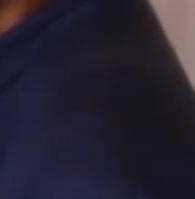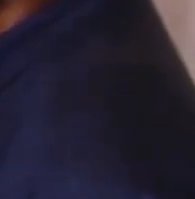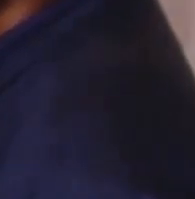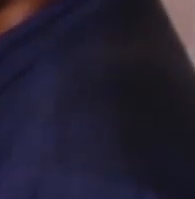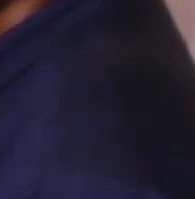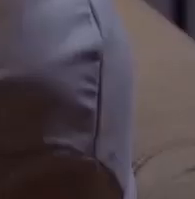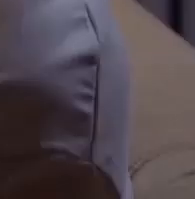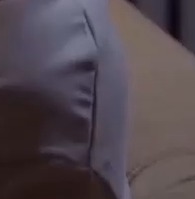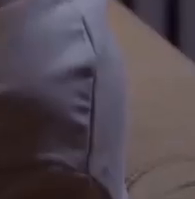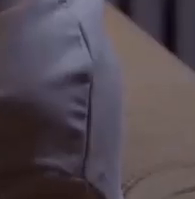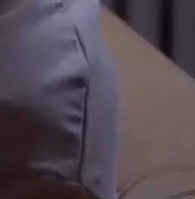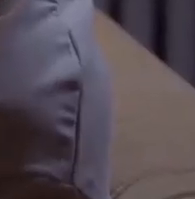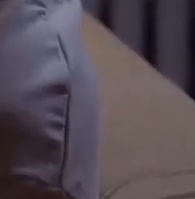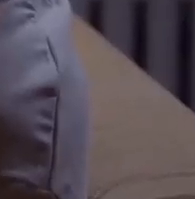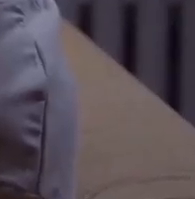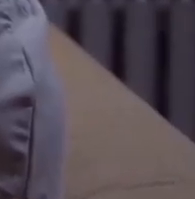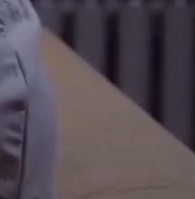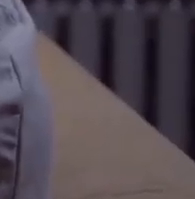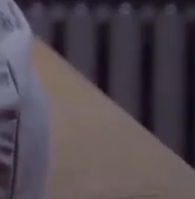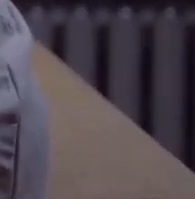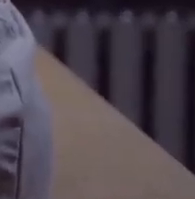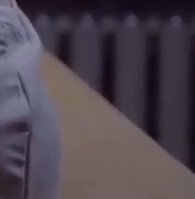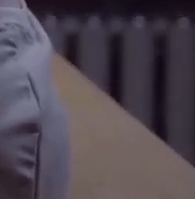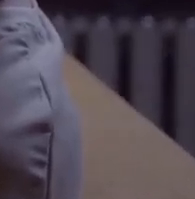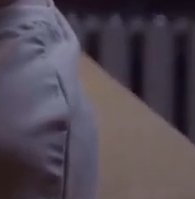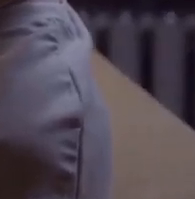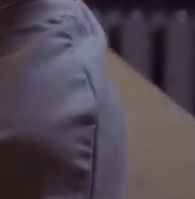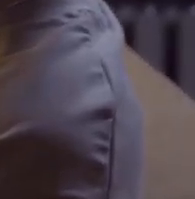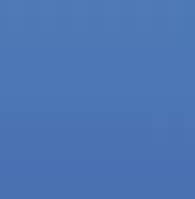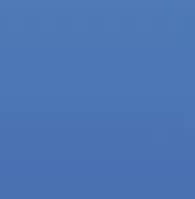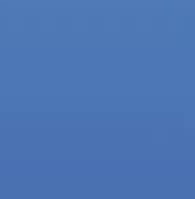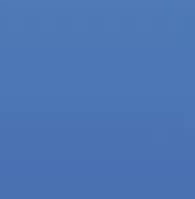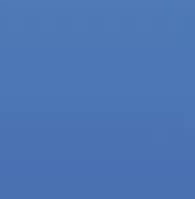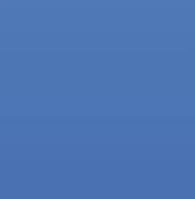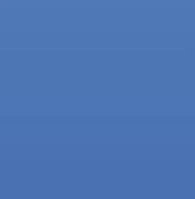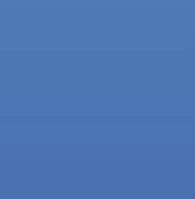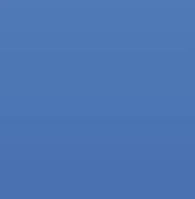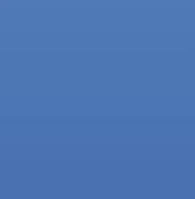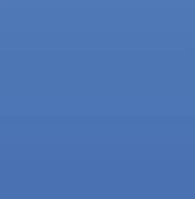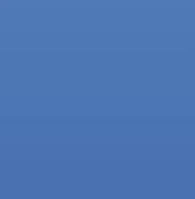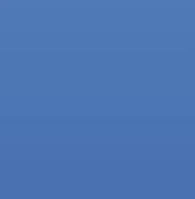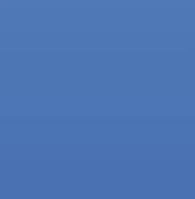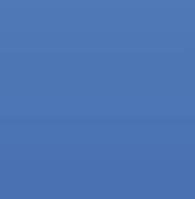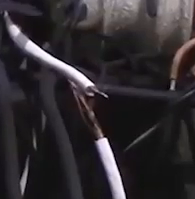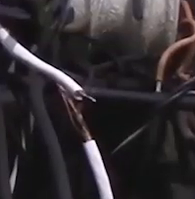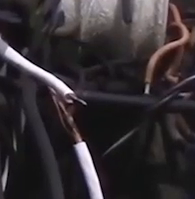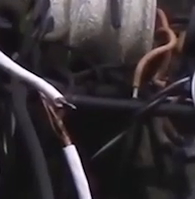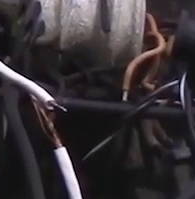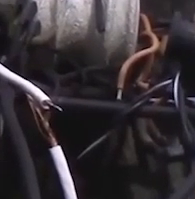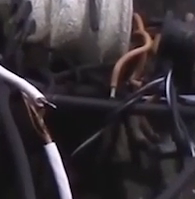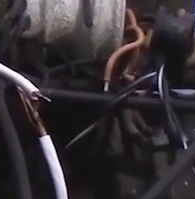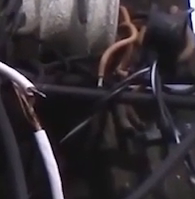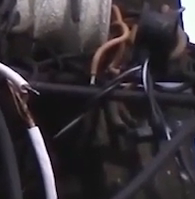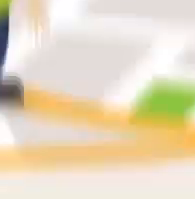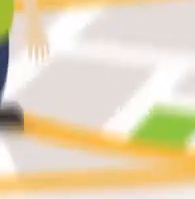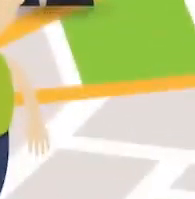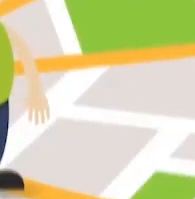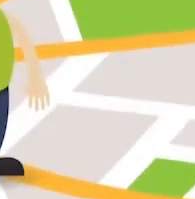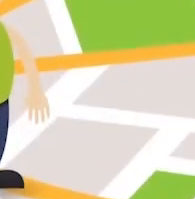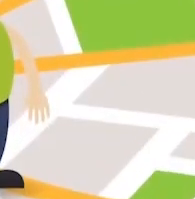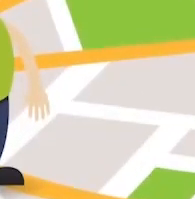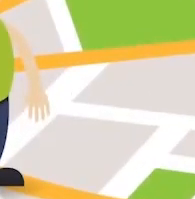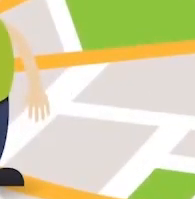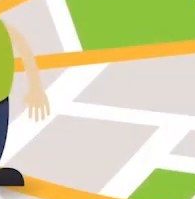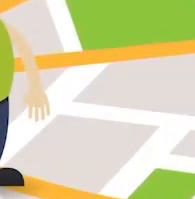en la avenida Marlboro. Aprovecha y disfruta de todos nuestros beneficios, afiliación, recaudo, reparación y muchos